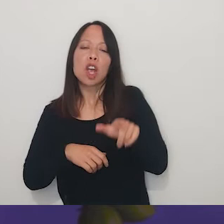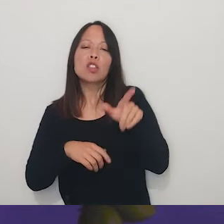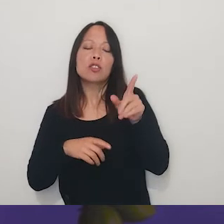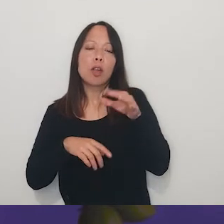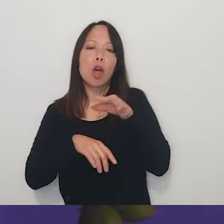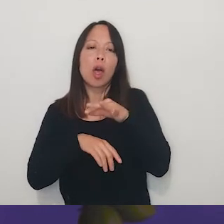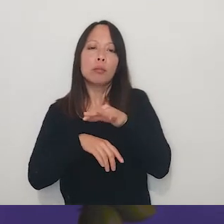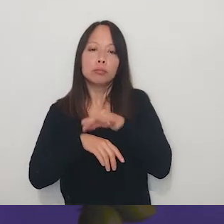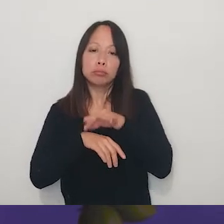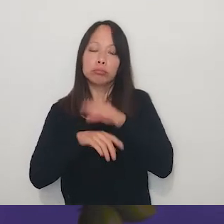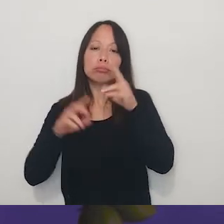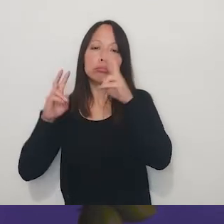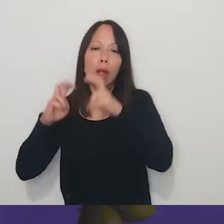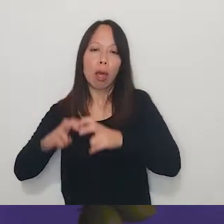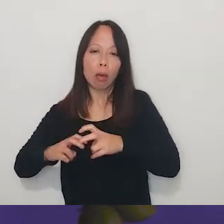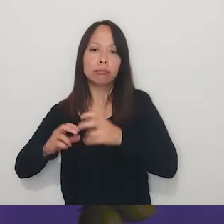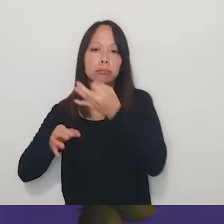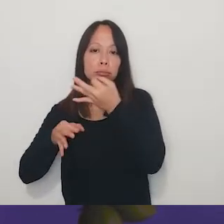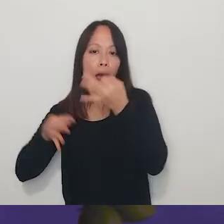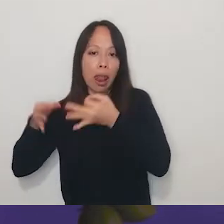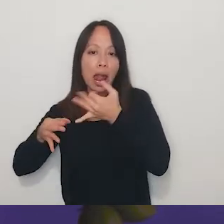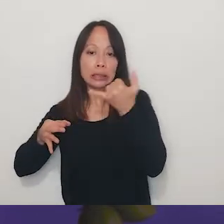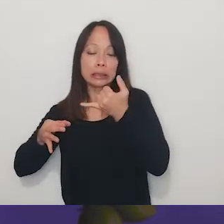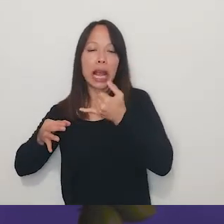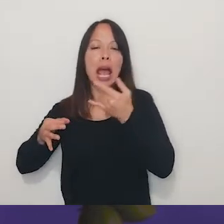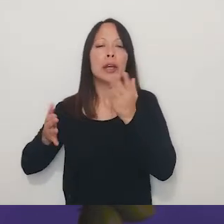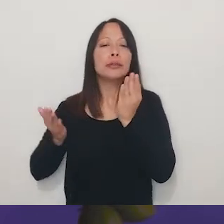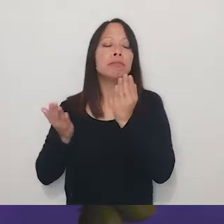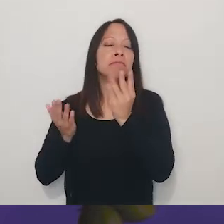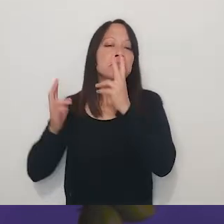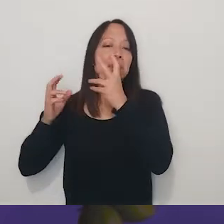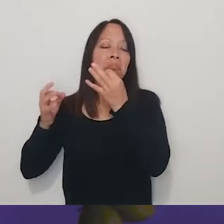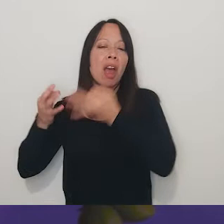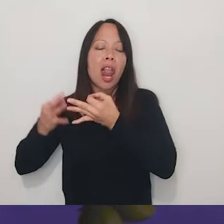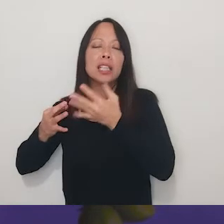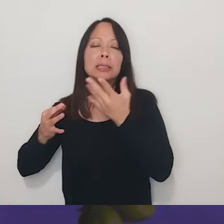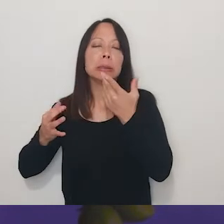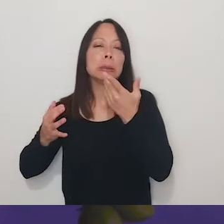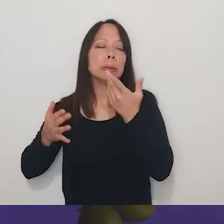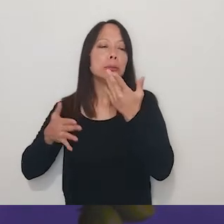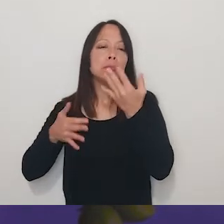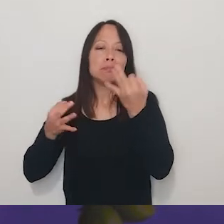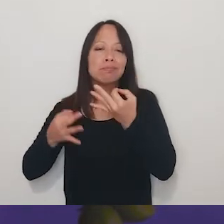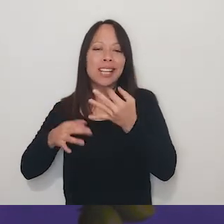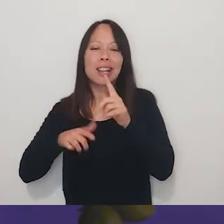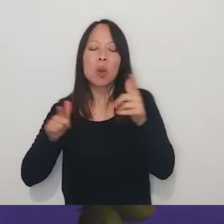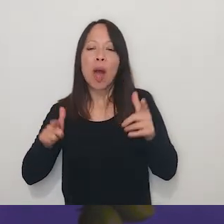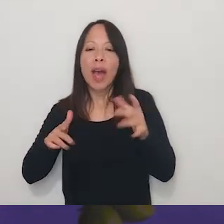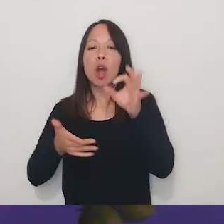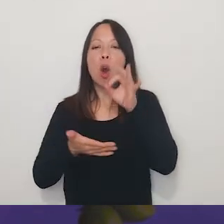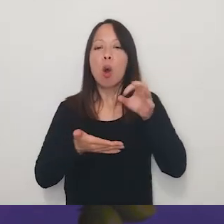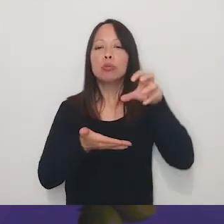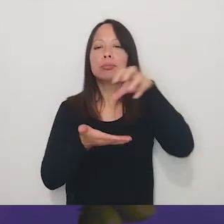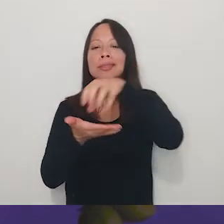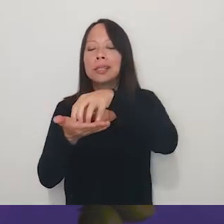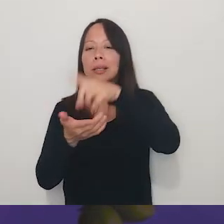que hicieron a veces los primeros estudios y siguen sin diagnóstico, o que no tienen un estudio específico, o que tienen una clínica